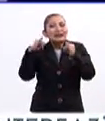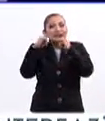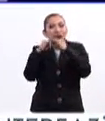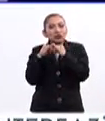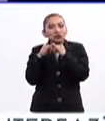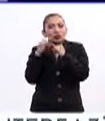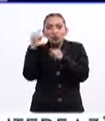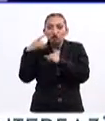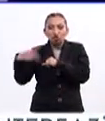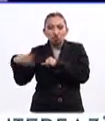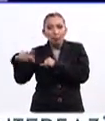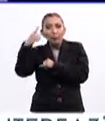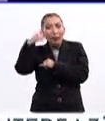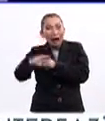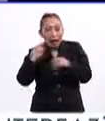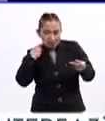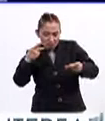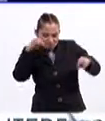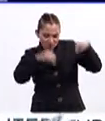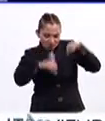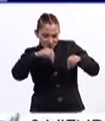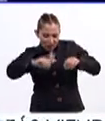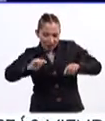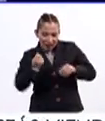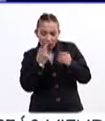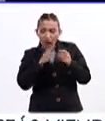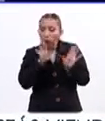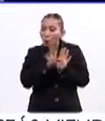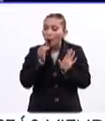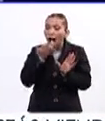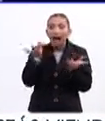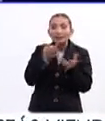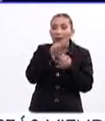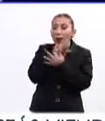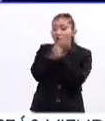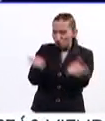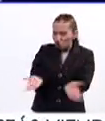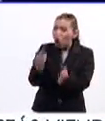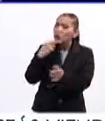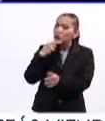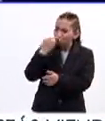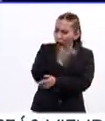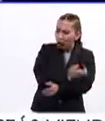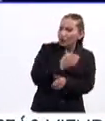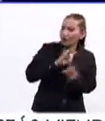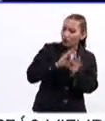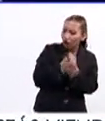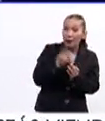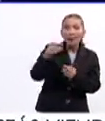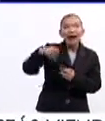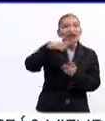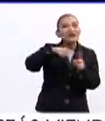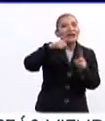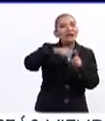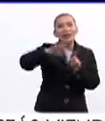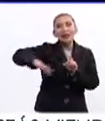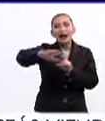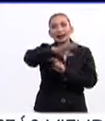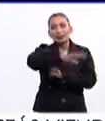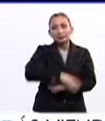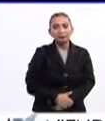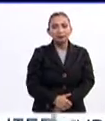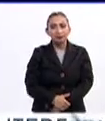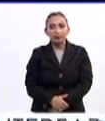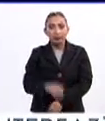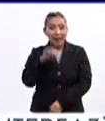instituto para desarrollar tecnología y cómo promueven el uso de esta nueva herramienta en los diversos campos del conocimiento? De